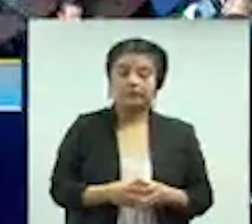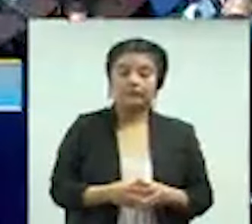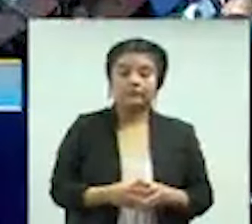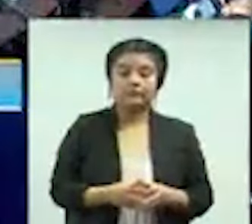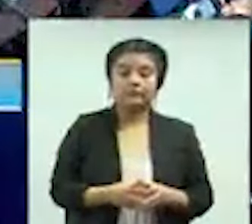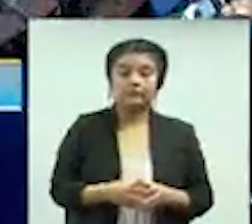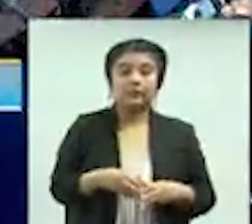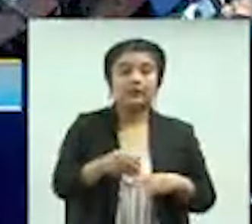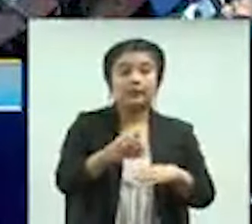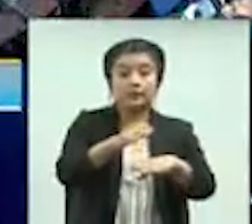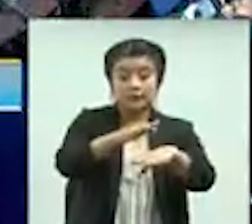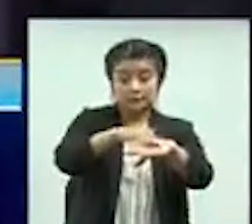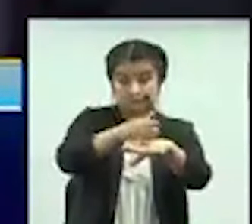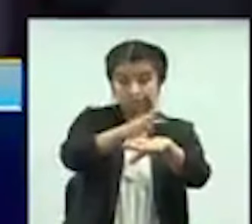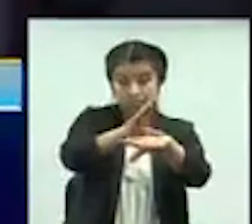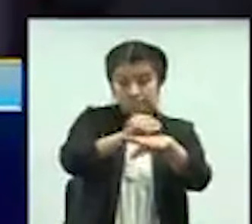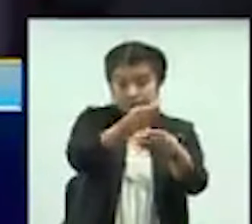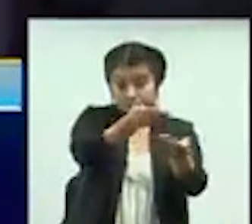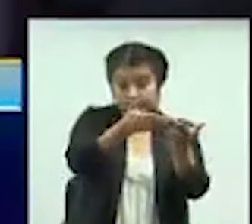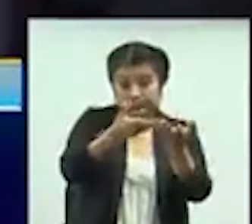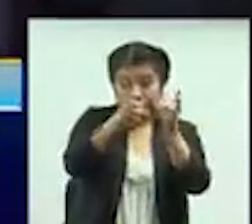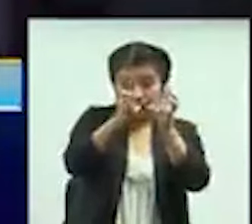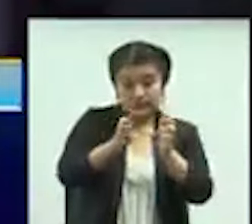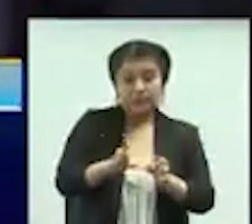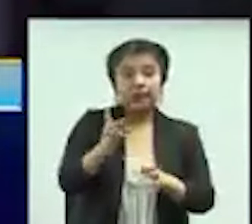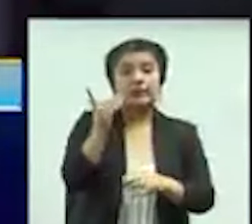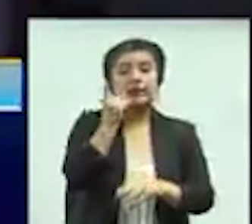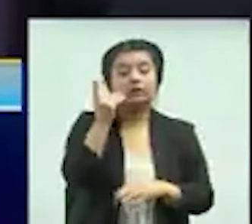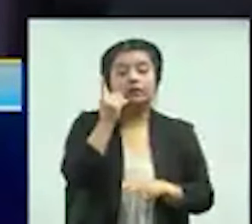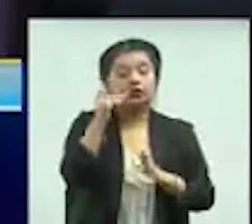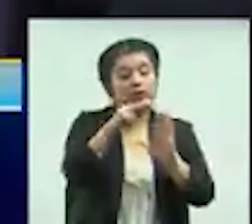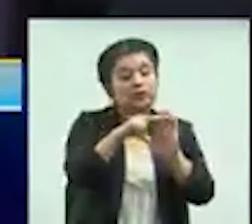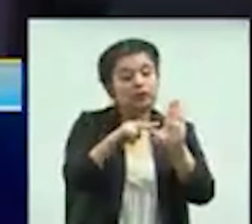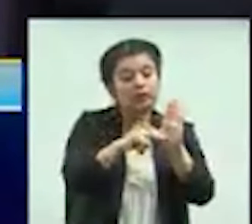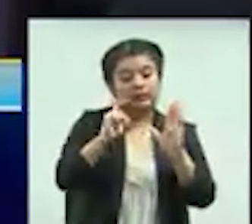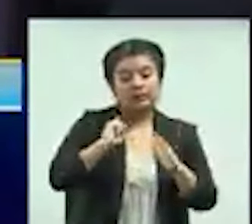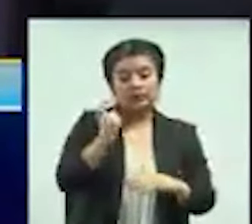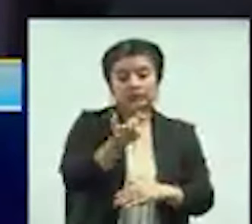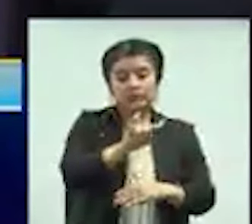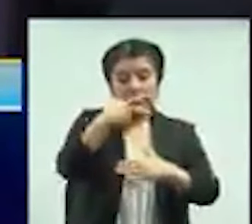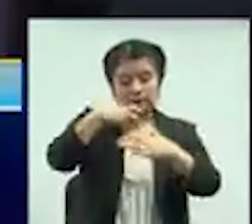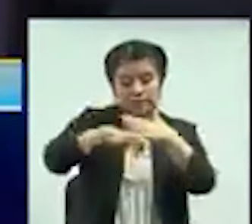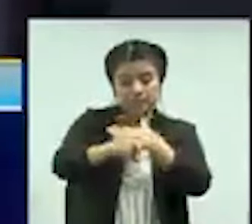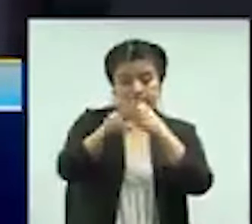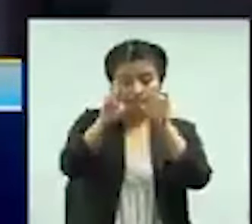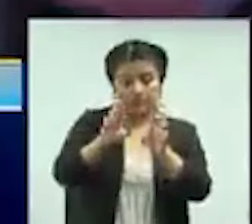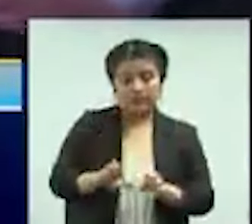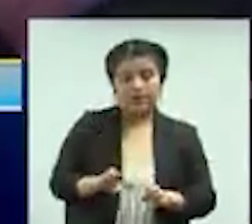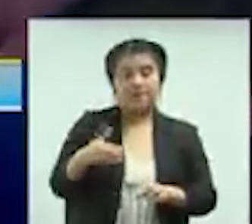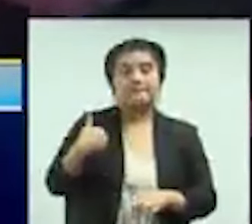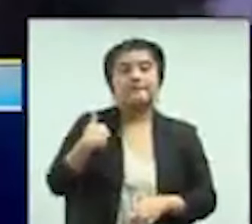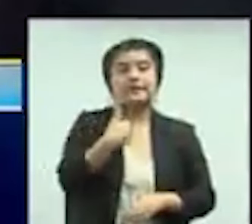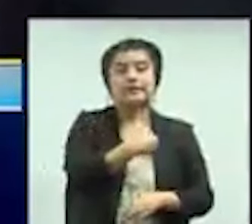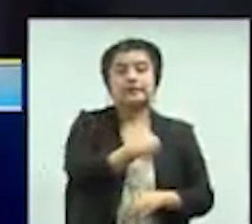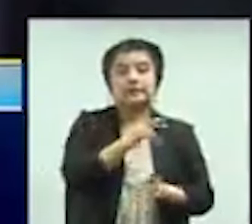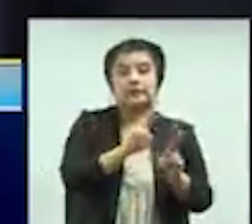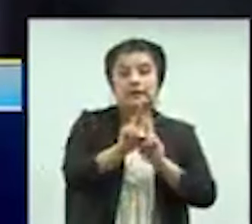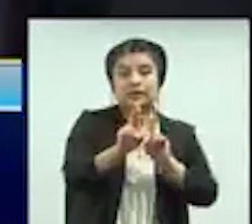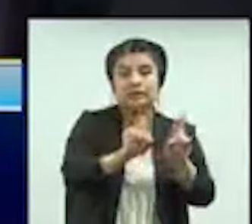Se solicita a la dirección de protocolo acompañar en su ingreso al hemiciclo parlamentario el señor ministro de Relaciones